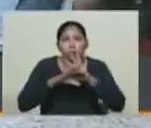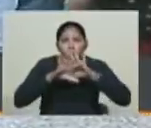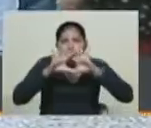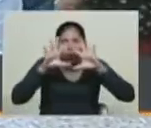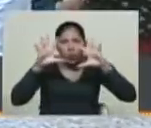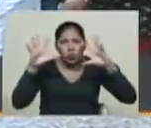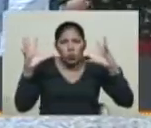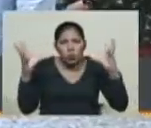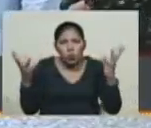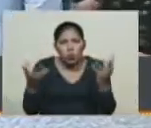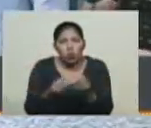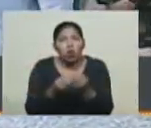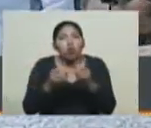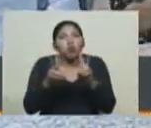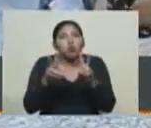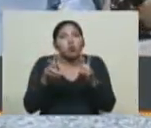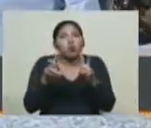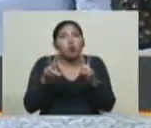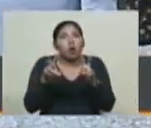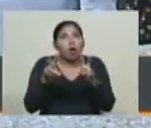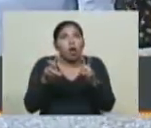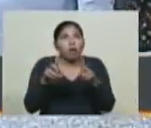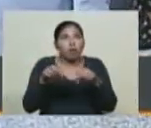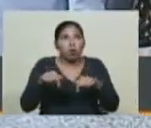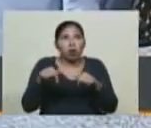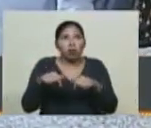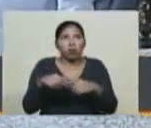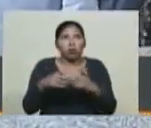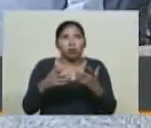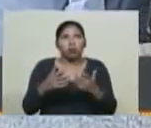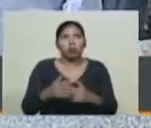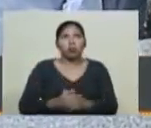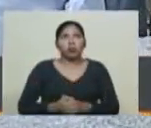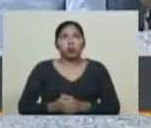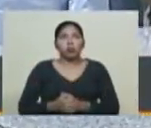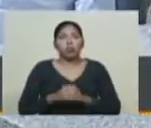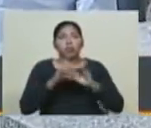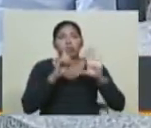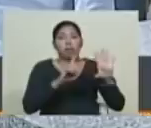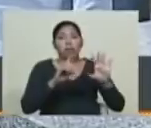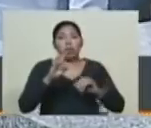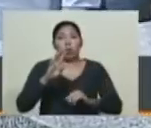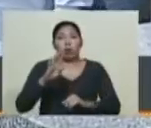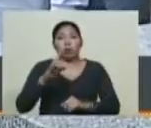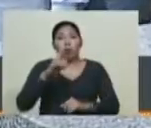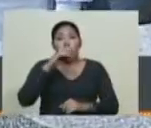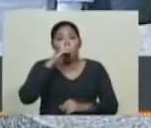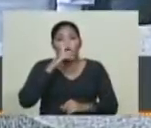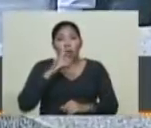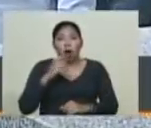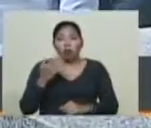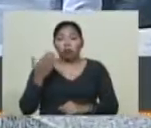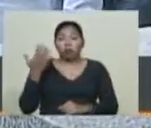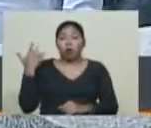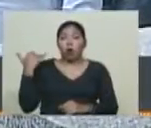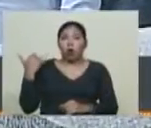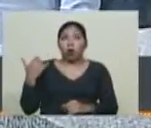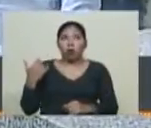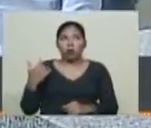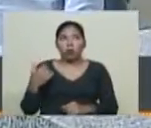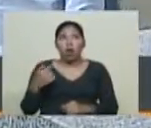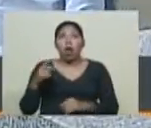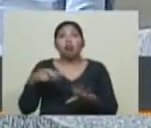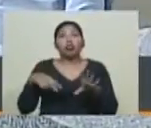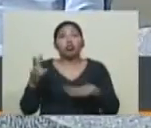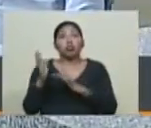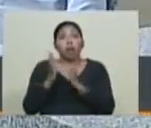todas las paredes, solo conservamos de la estructura de hace 64 años, porque el 12 de abril cumple